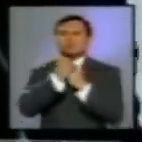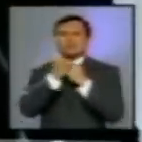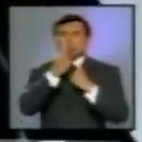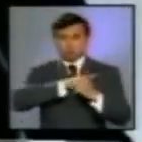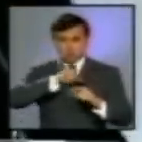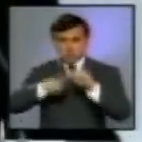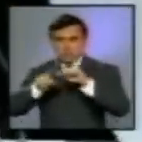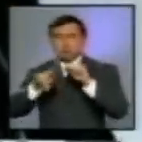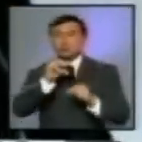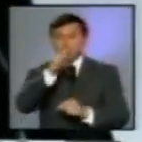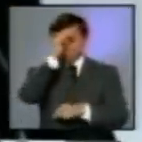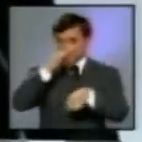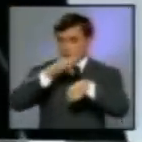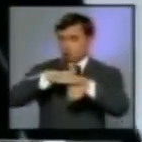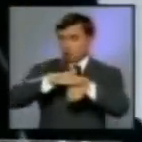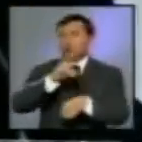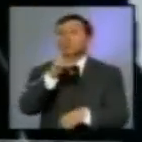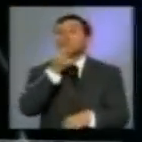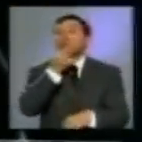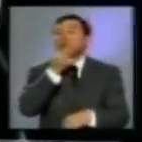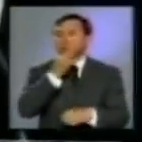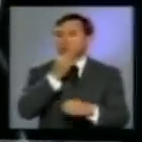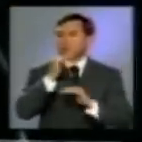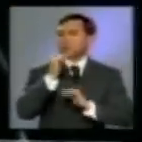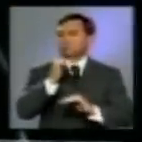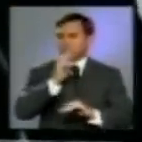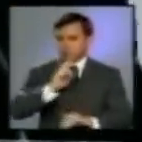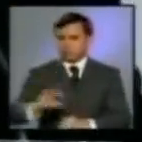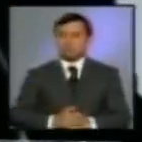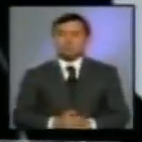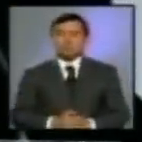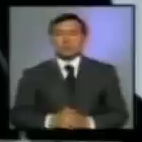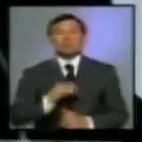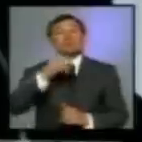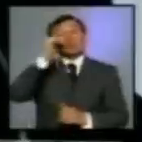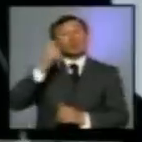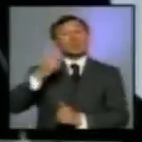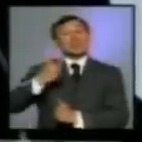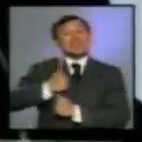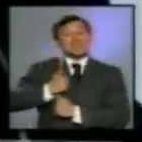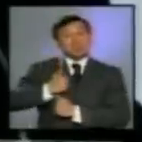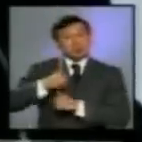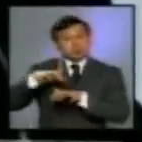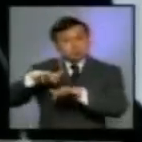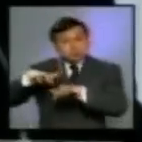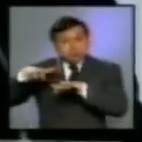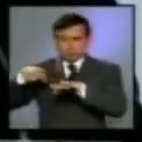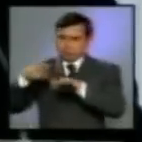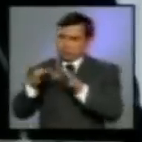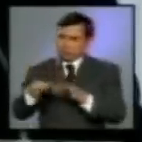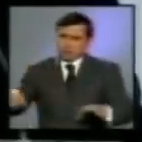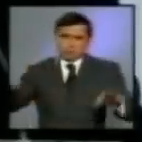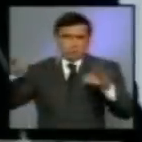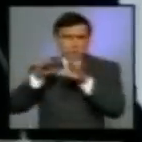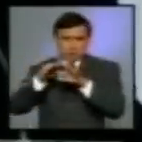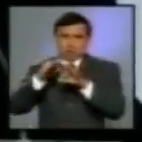Yo creo que el Ejército es una institución fundamental para nuestro país. Tenemos que cuidar esa institución.